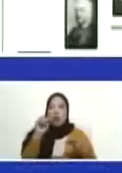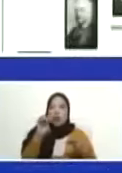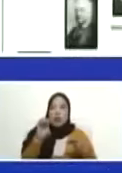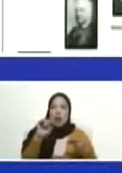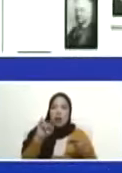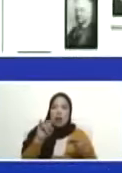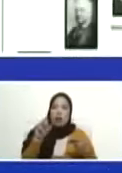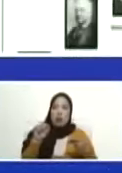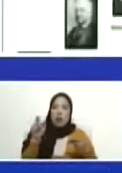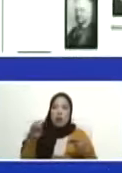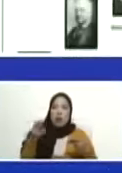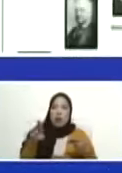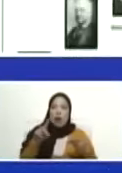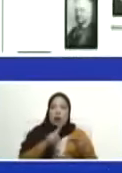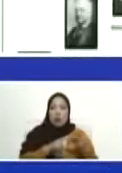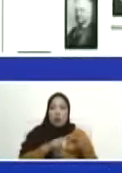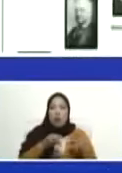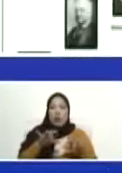Benjamin Tracy, secretario,